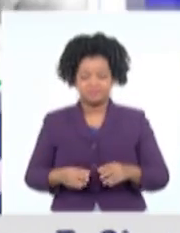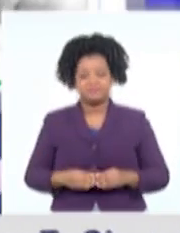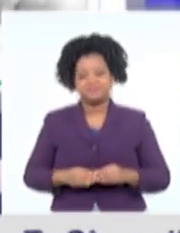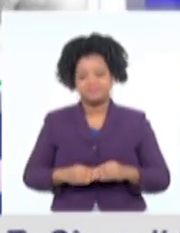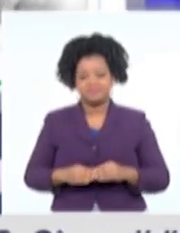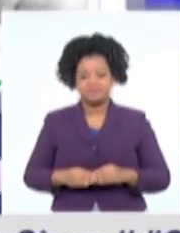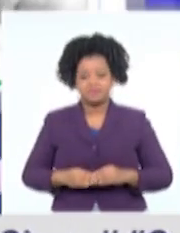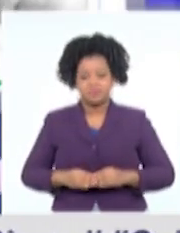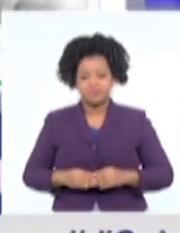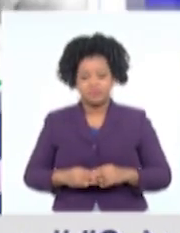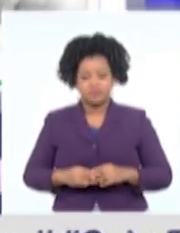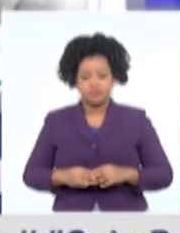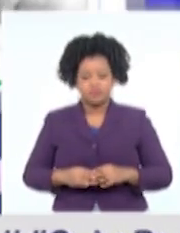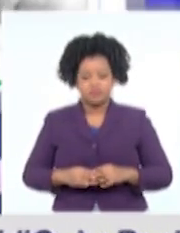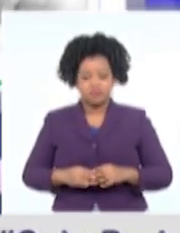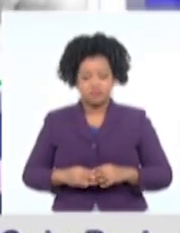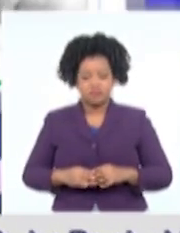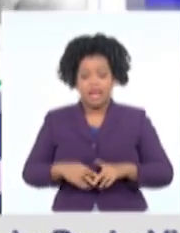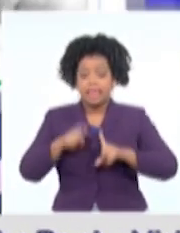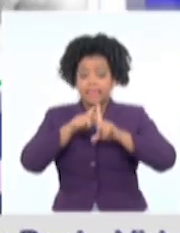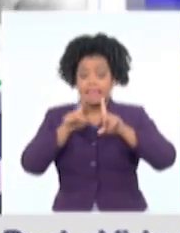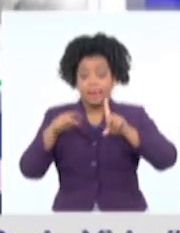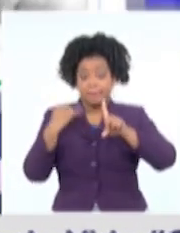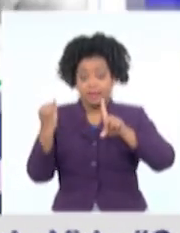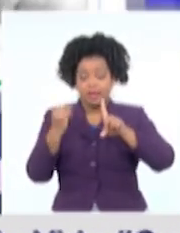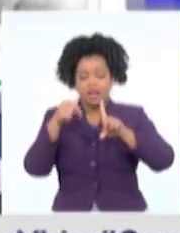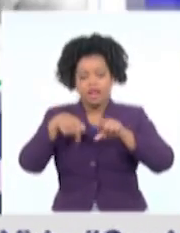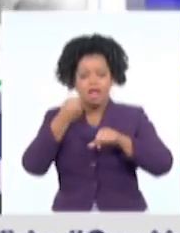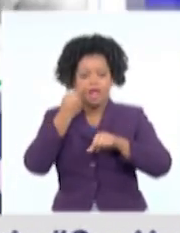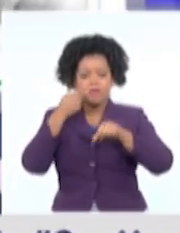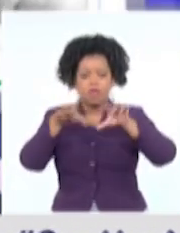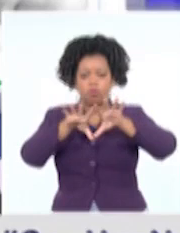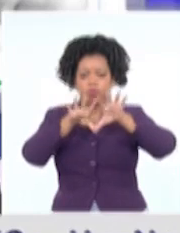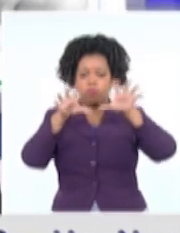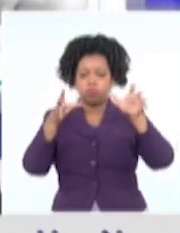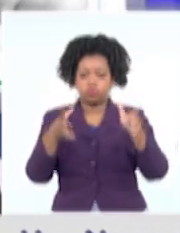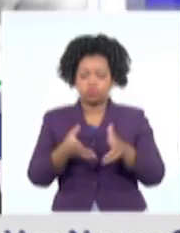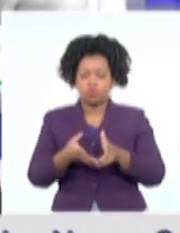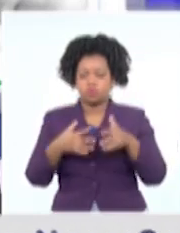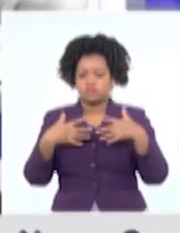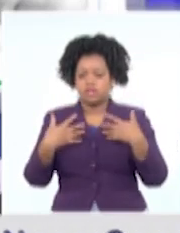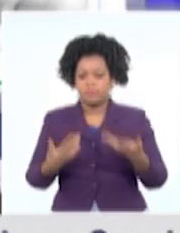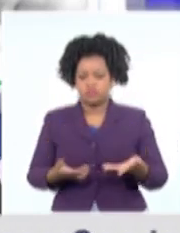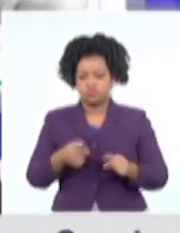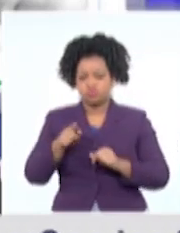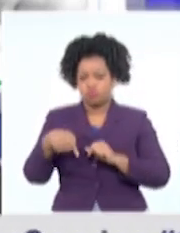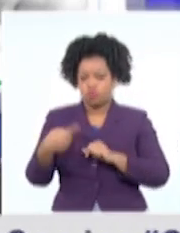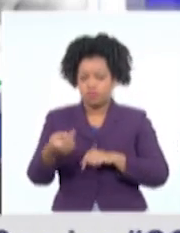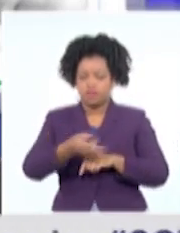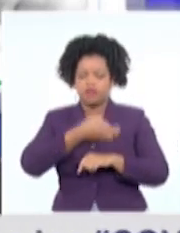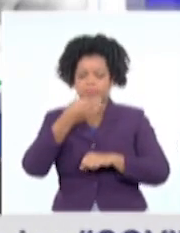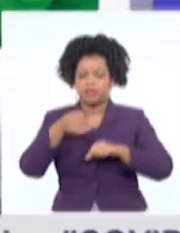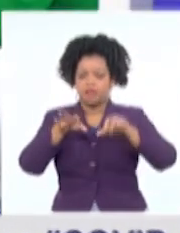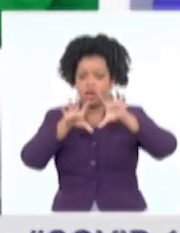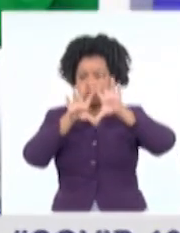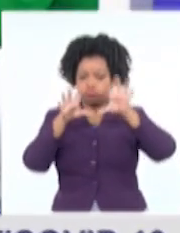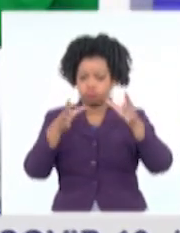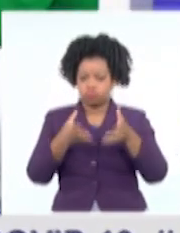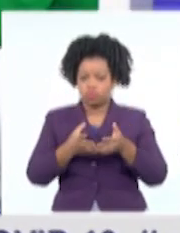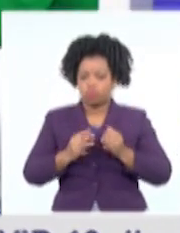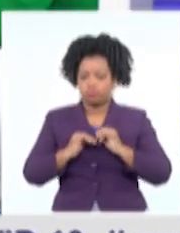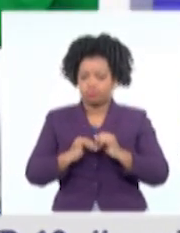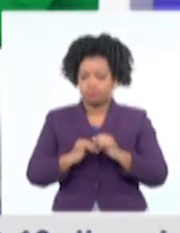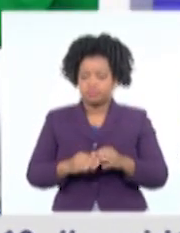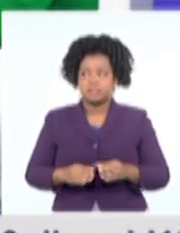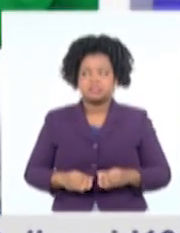revisar, ya que nos quedamos en temas internacionales, vamos a revisar el mundo, porque usted habitualmente también lo hace y trae su información. Sí. Anoche me